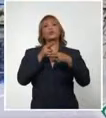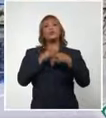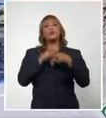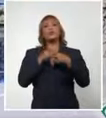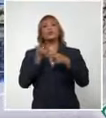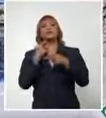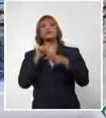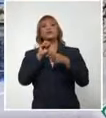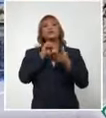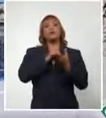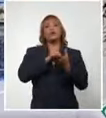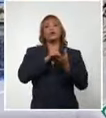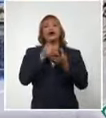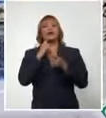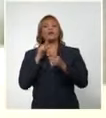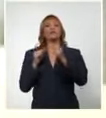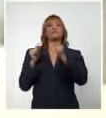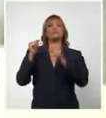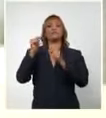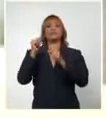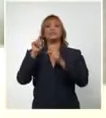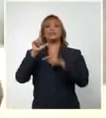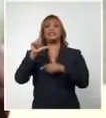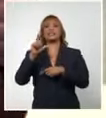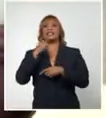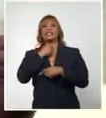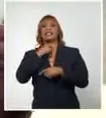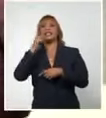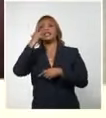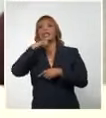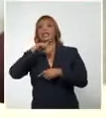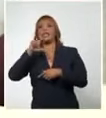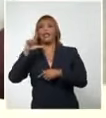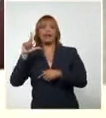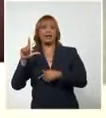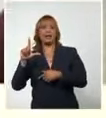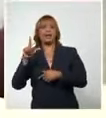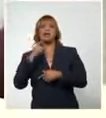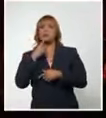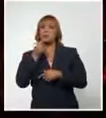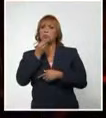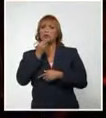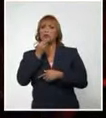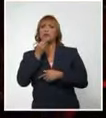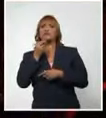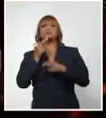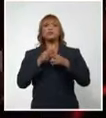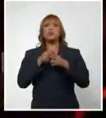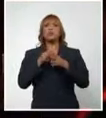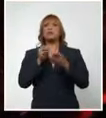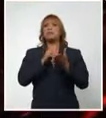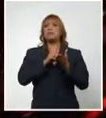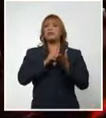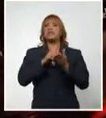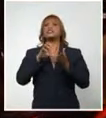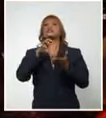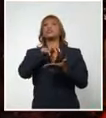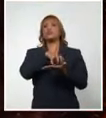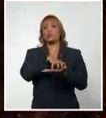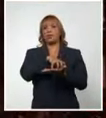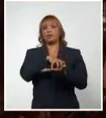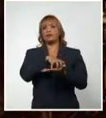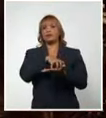atributo tan distintivo, leal. Pero Eusebio también podría llamarse ciudad, justo como el tema que